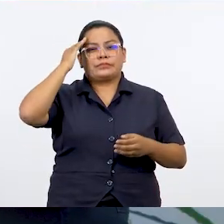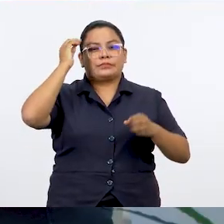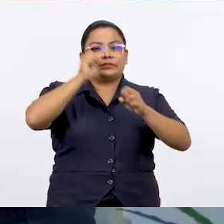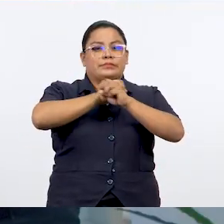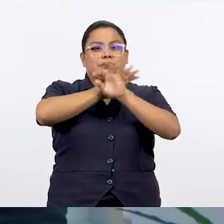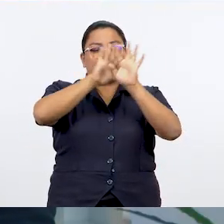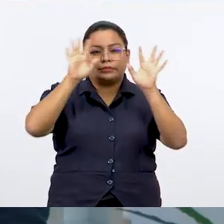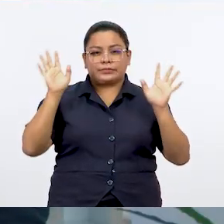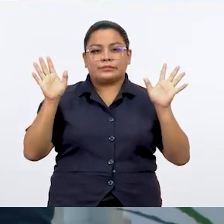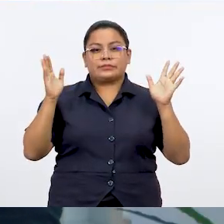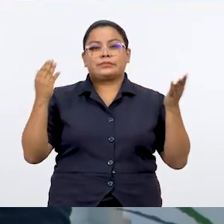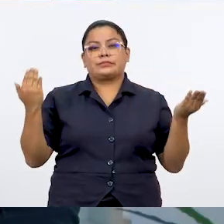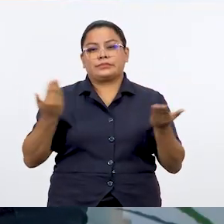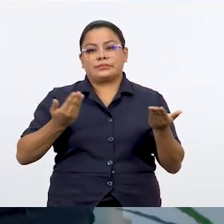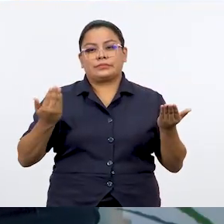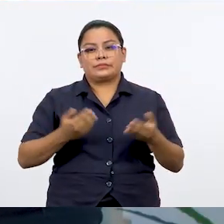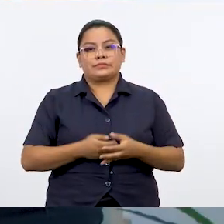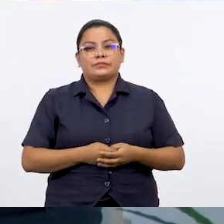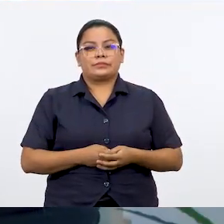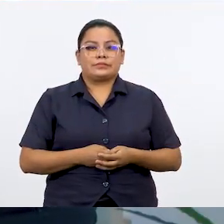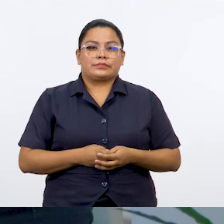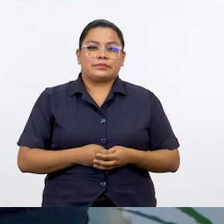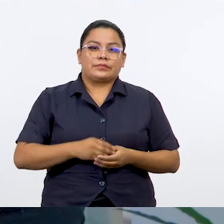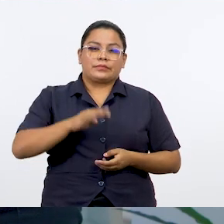la operación a realizar.